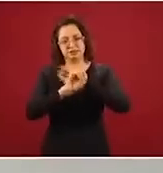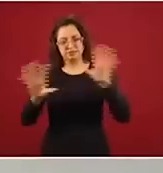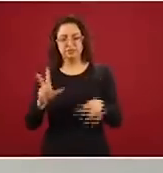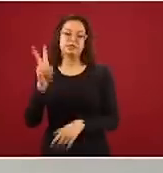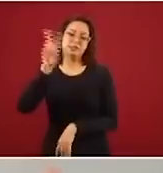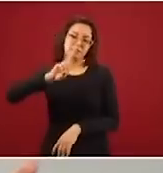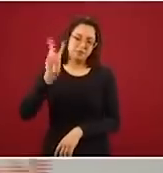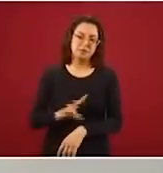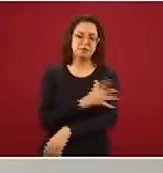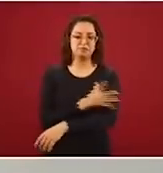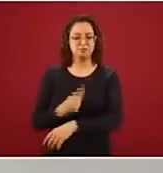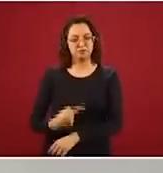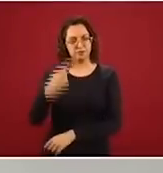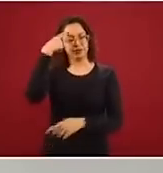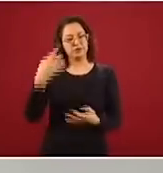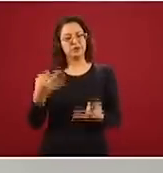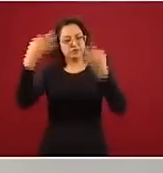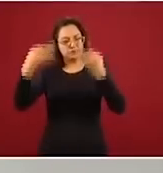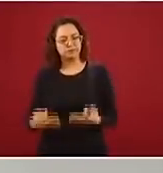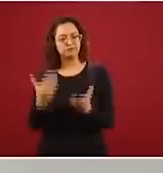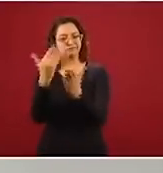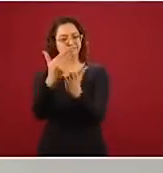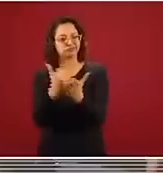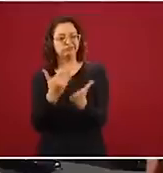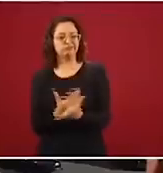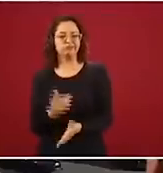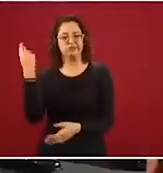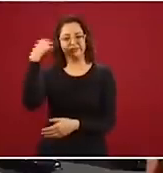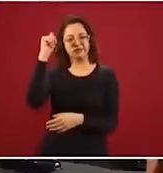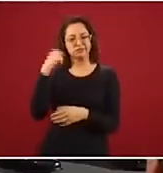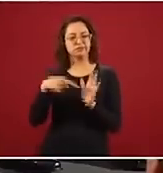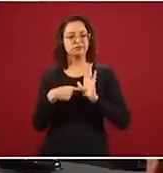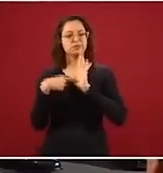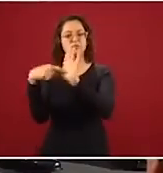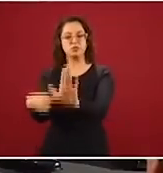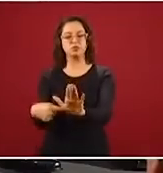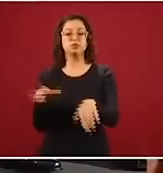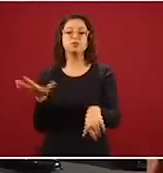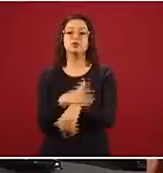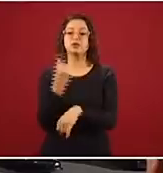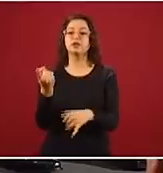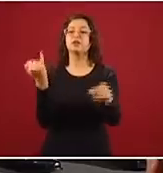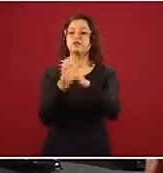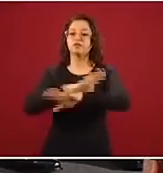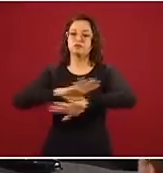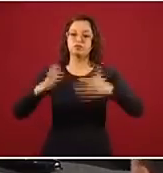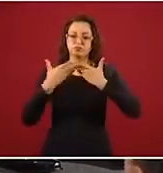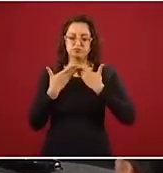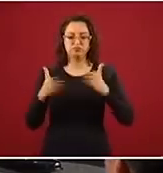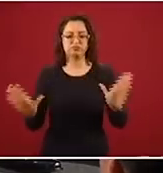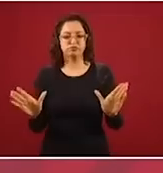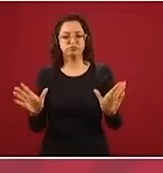veracidad, la mesura en hablar con base en los datos técnicos. Porque entonces la información pública la vamos a